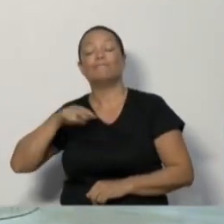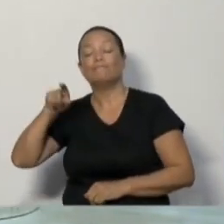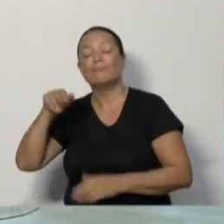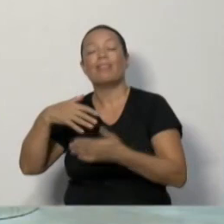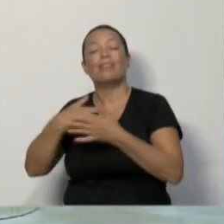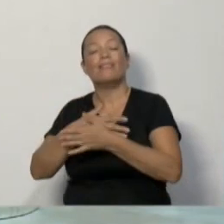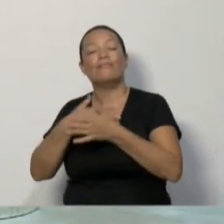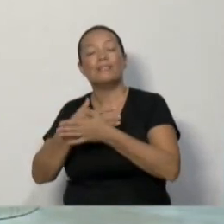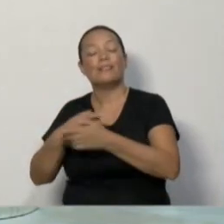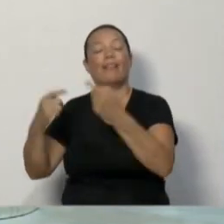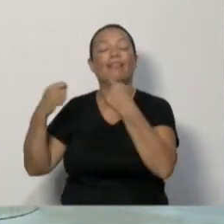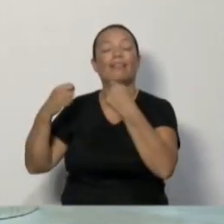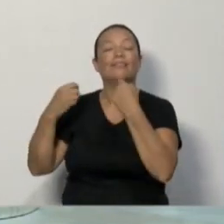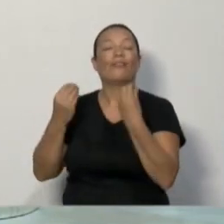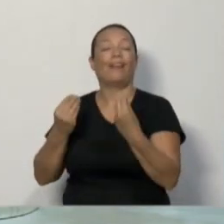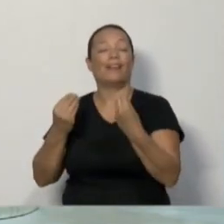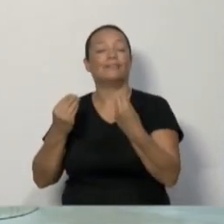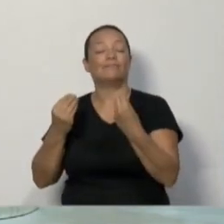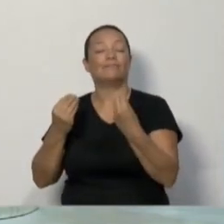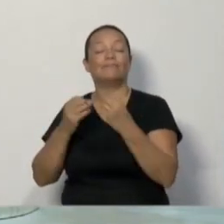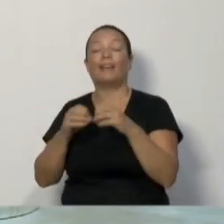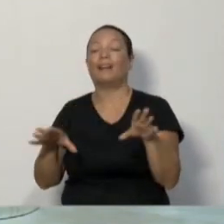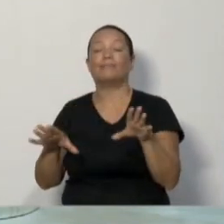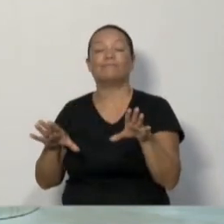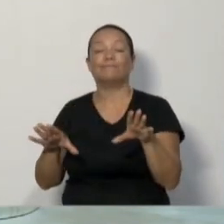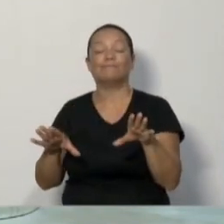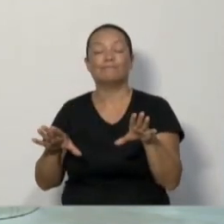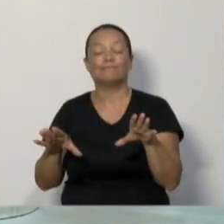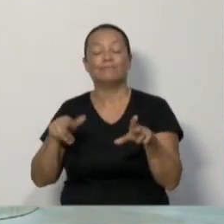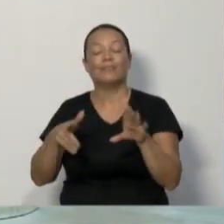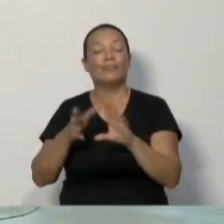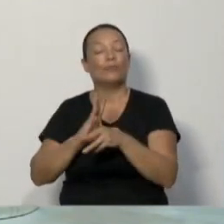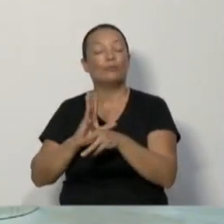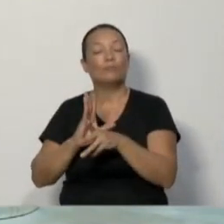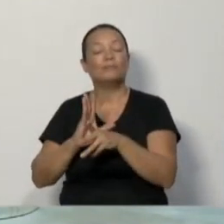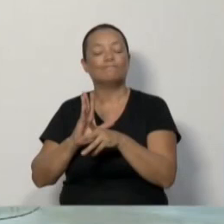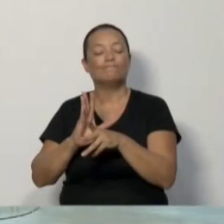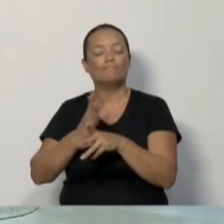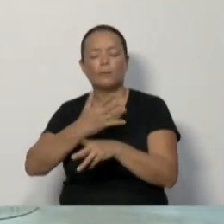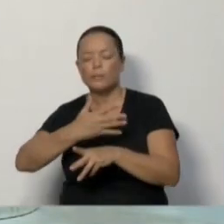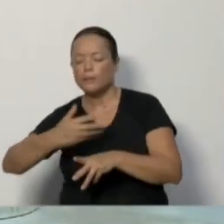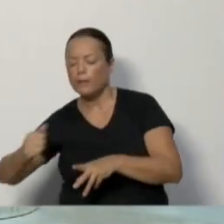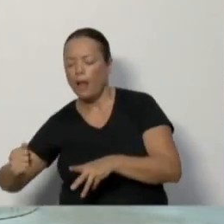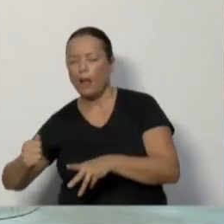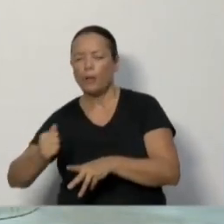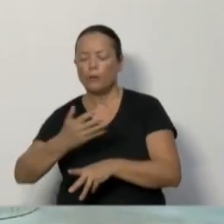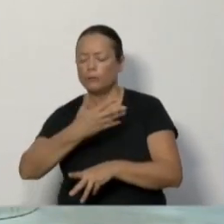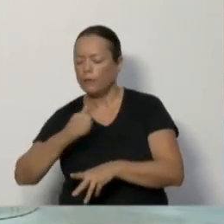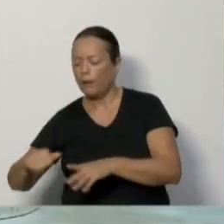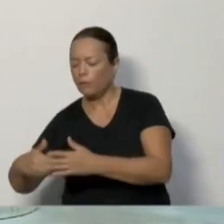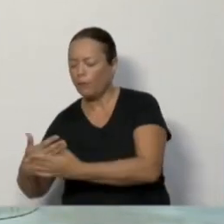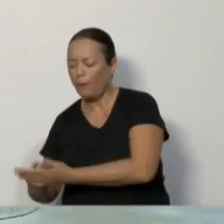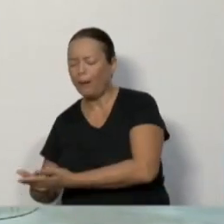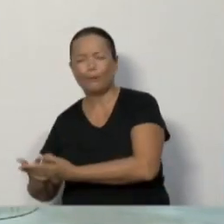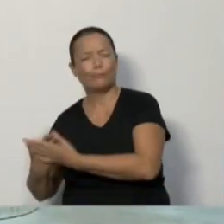arriba, la tentación es dejar y, en todo caso, ser arrastrados hacia abajo nuevamente a